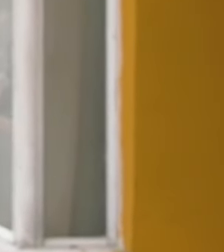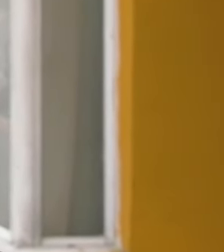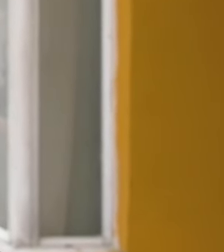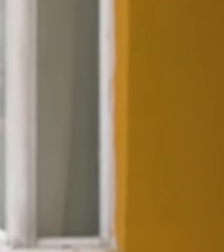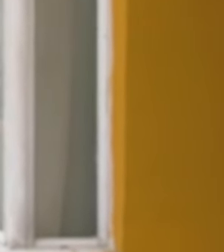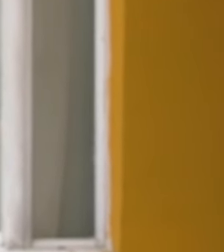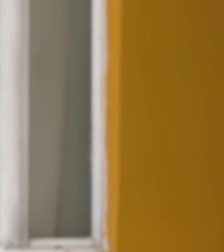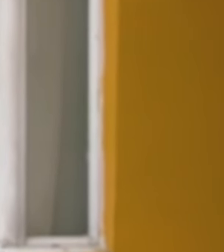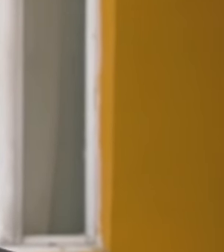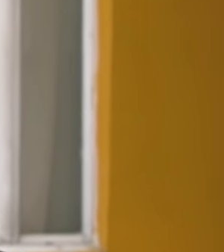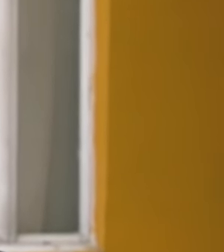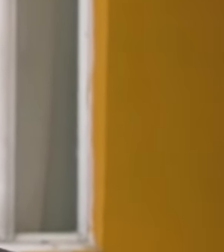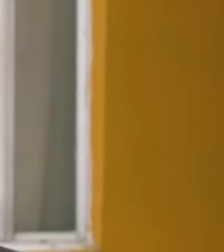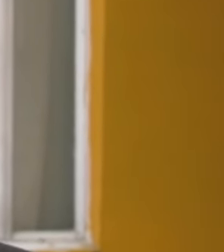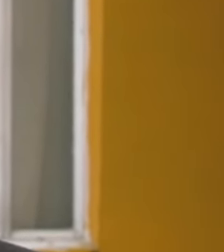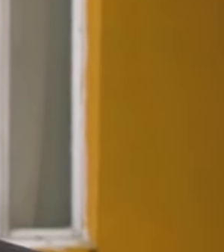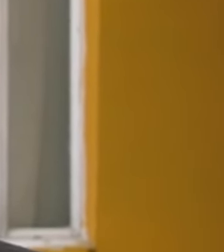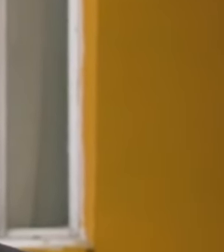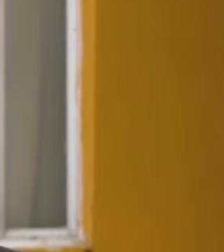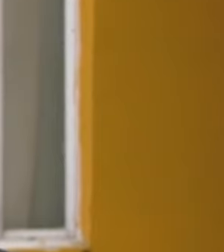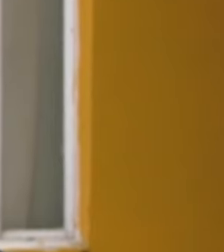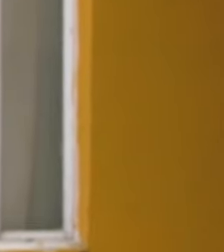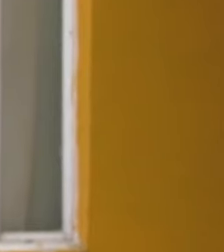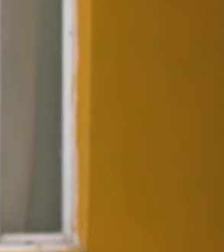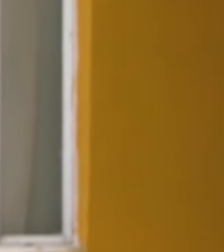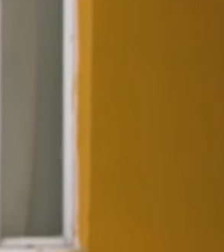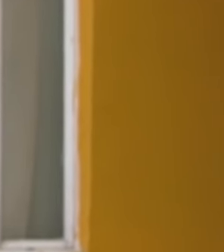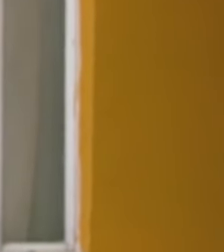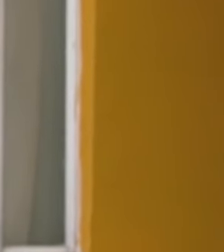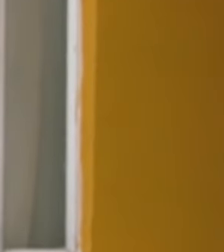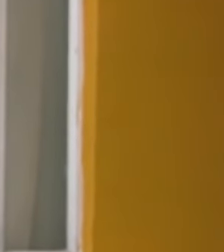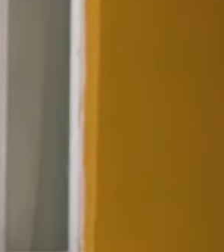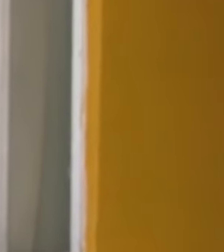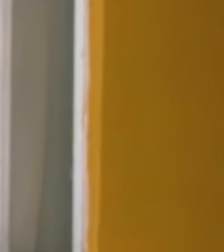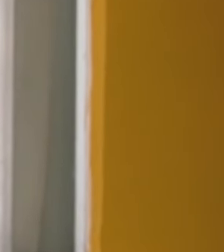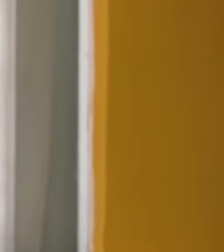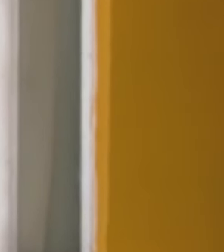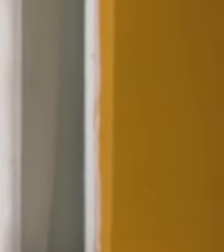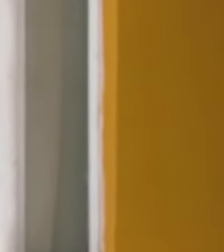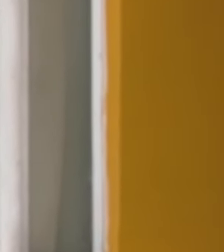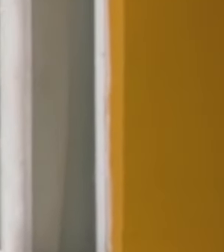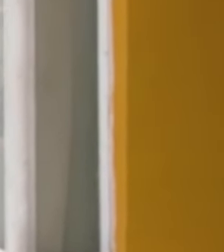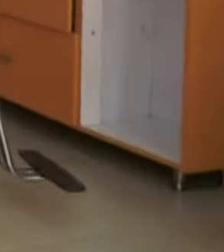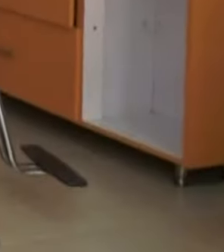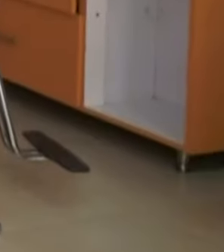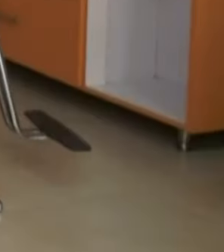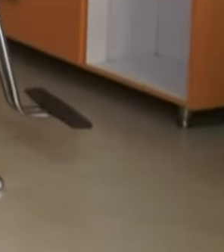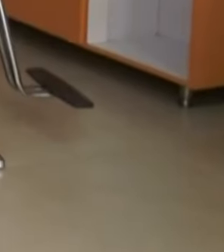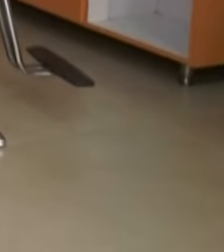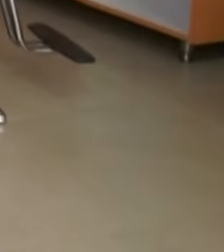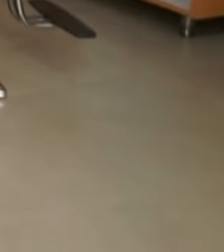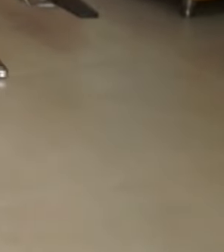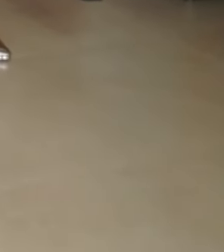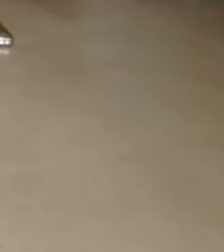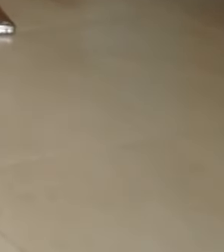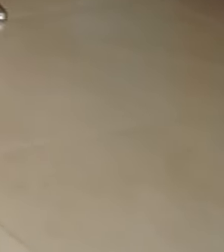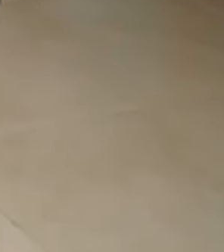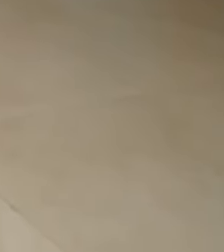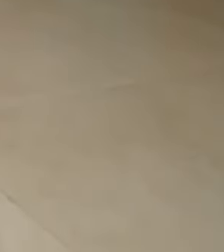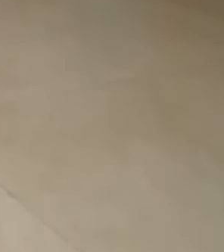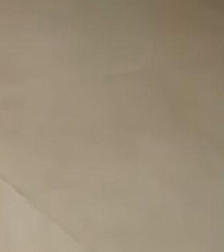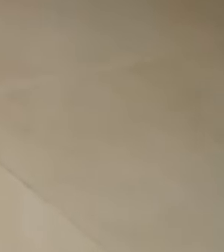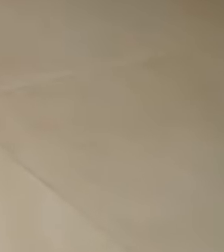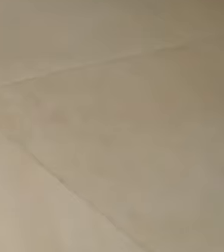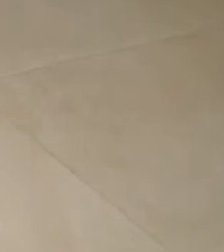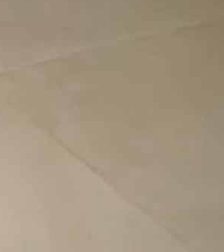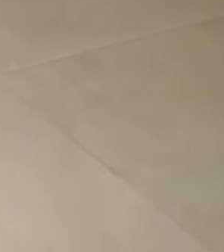las matas. Hoy qué pena, pero nada de agua para las matas. Y ya, pues eso es básicamente eso. tener conciencia del ahorro. Se recomienda a las familias